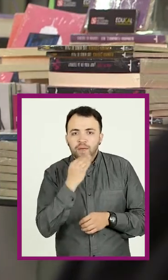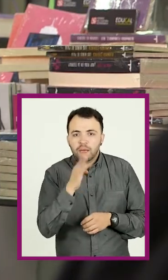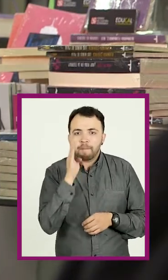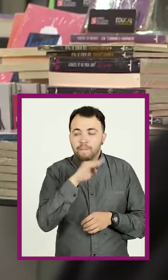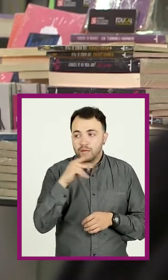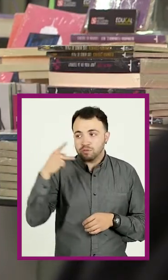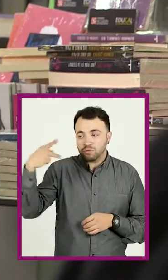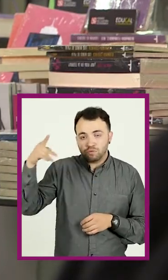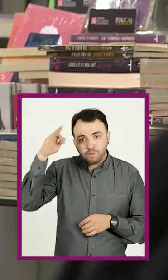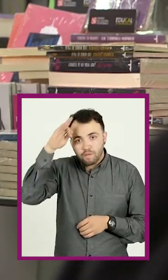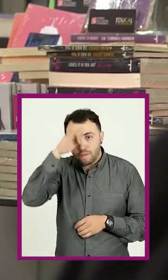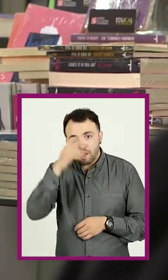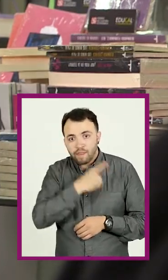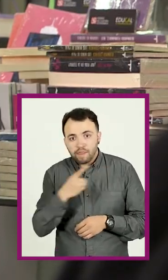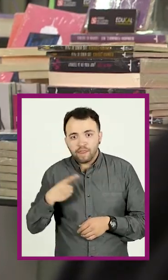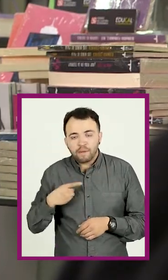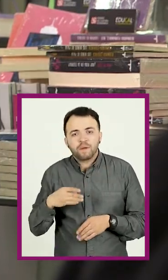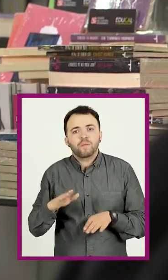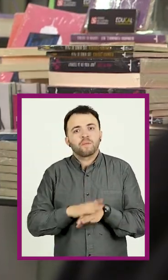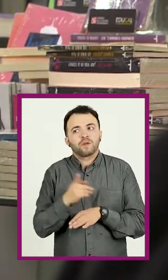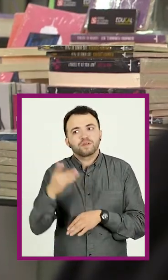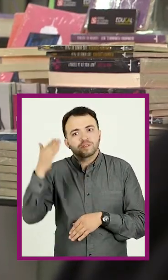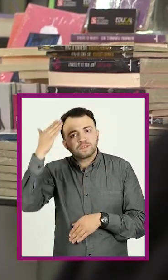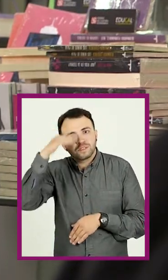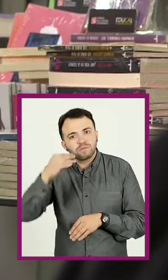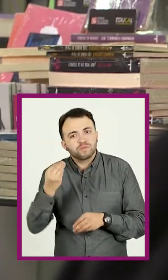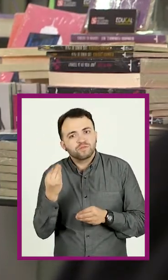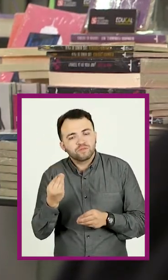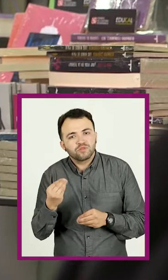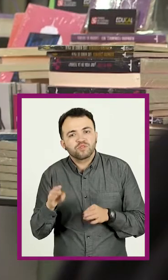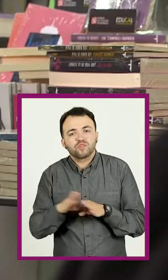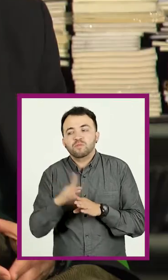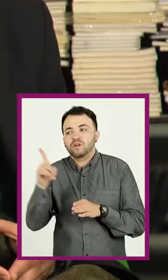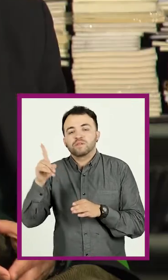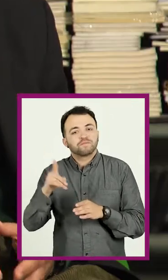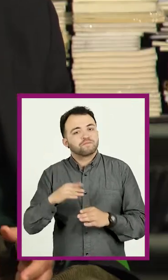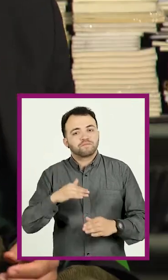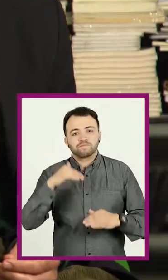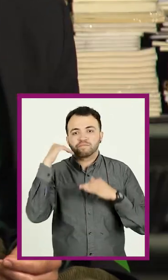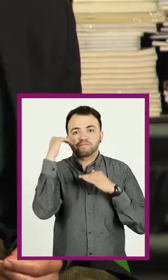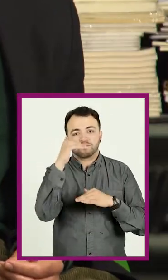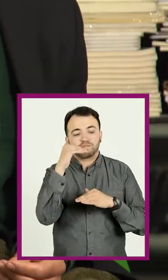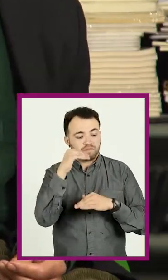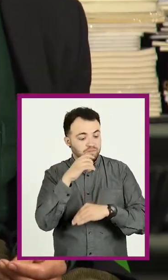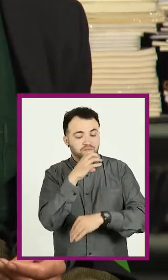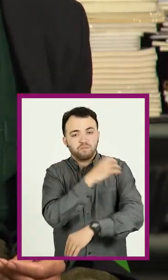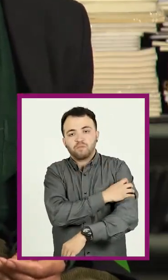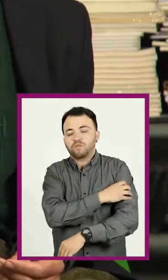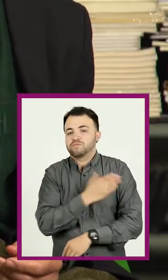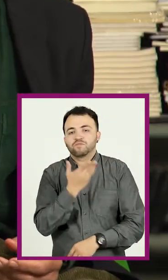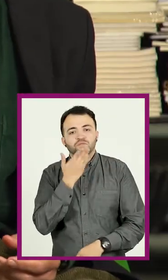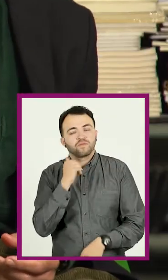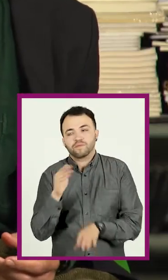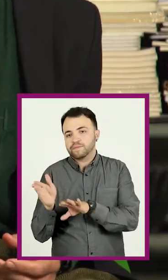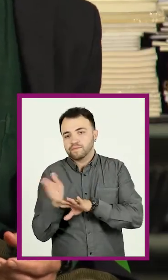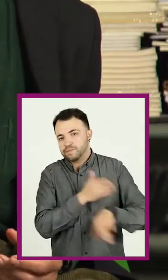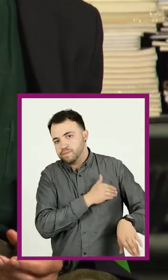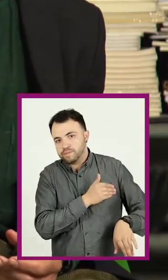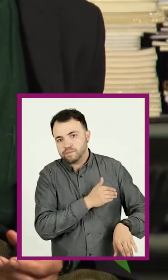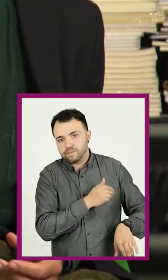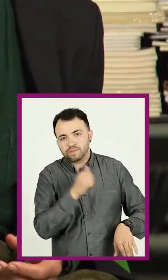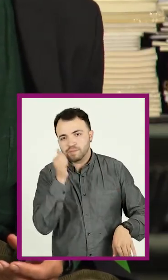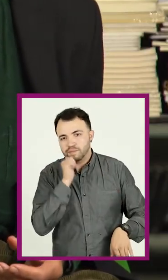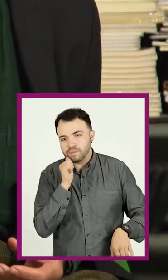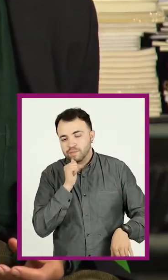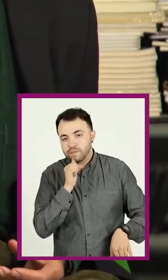dominio injusto y legítimo que excluye, que limita, que oprime. Y cuando se pasa a la propuesta